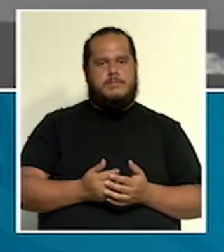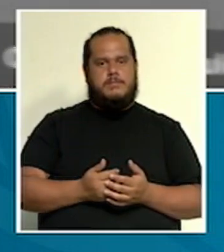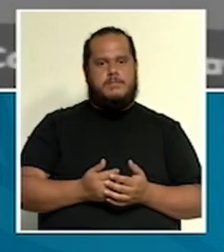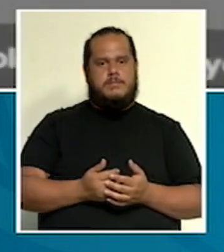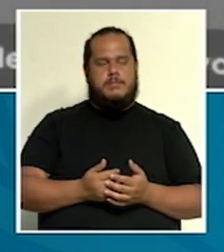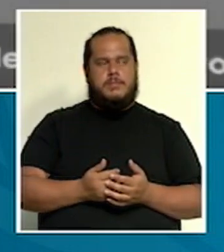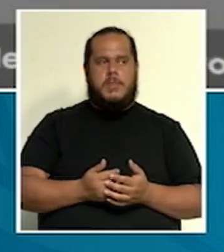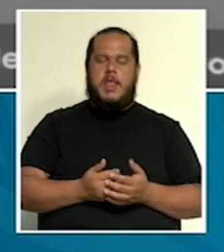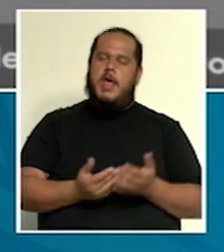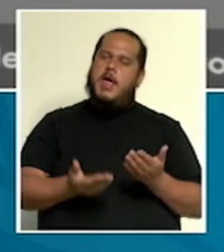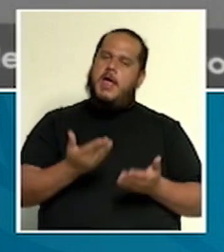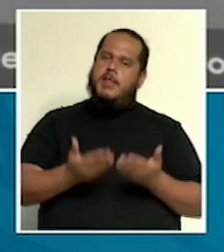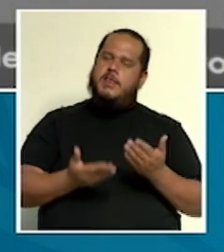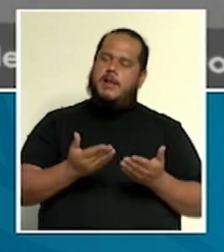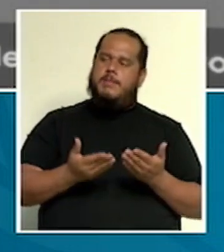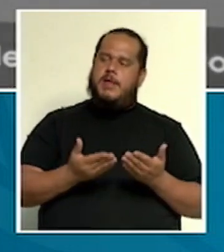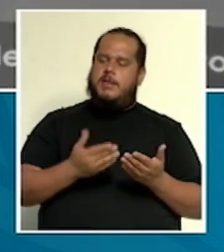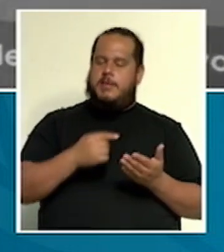Tal vez